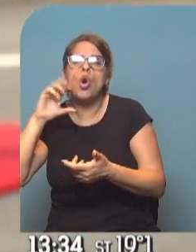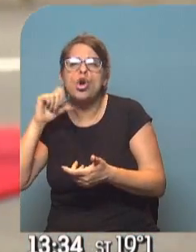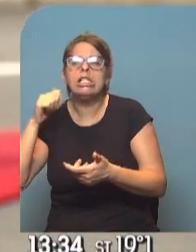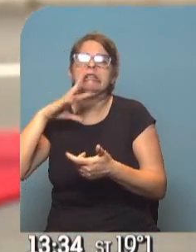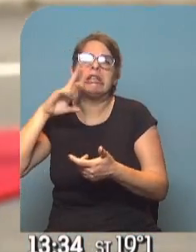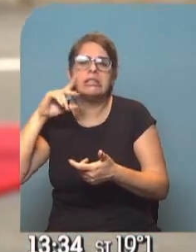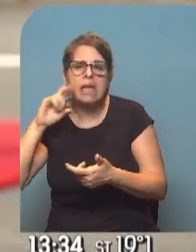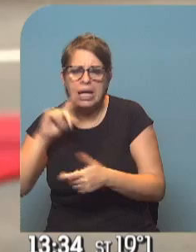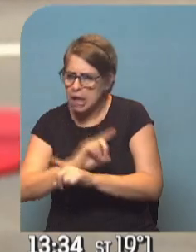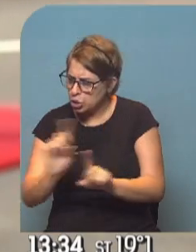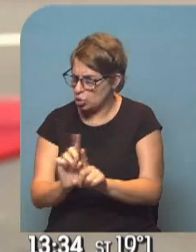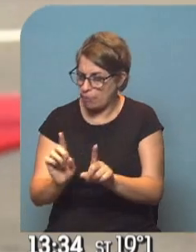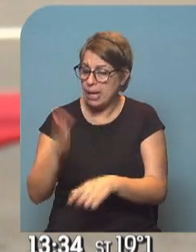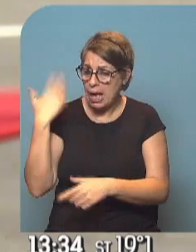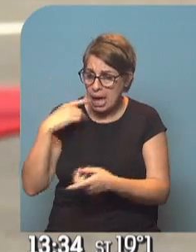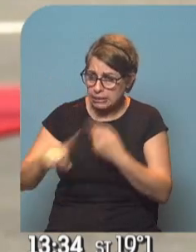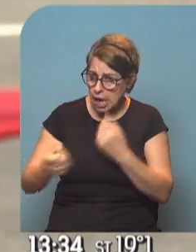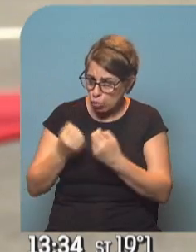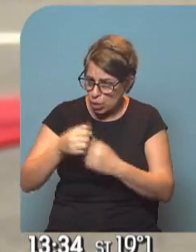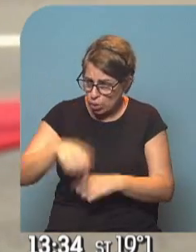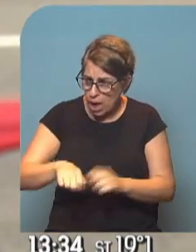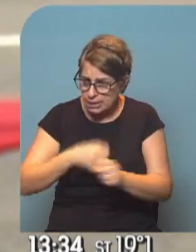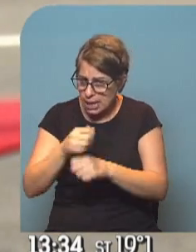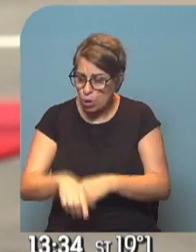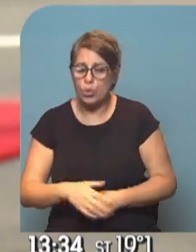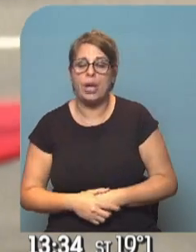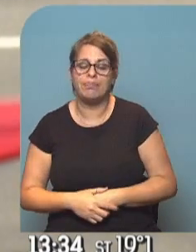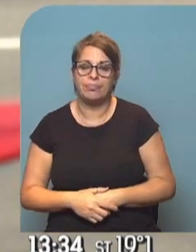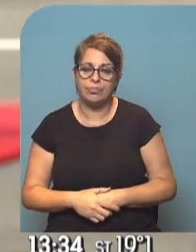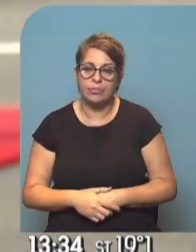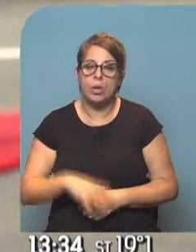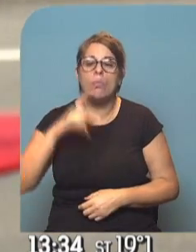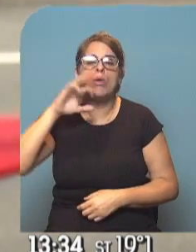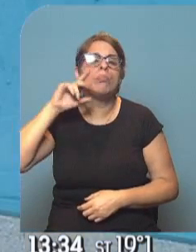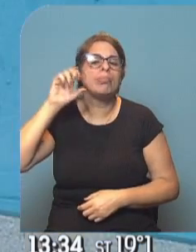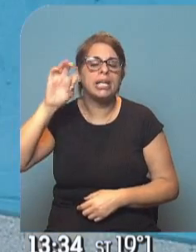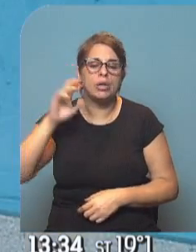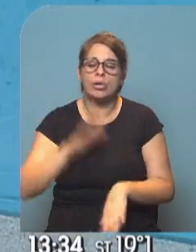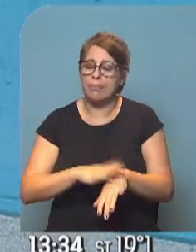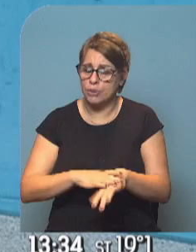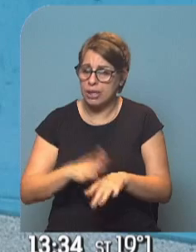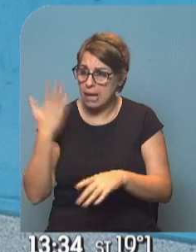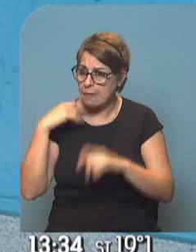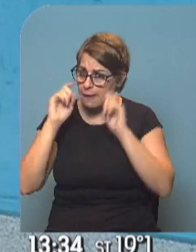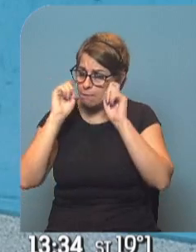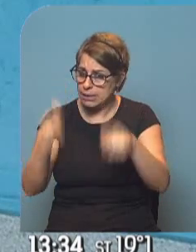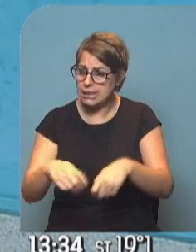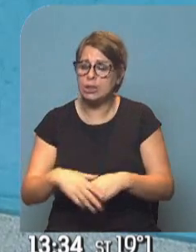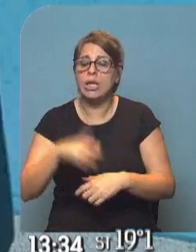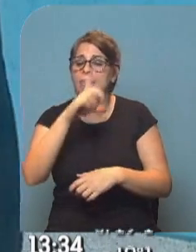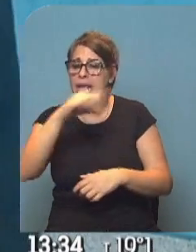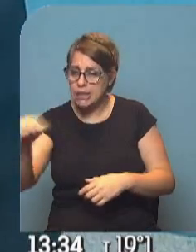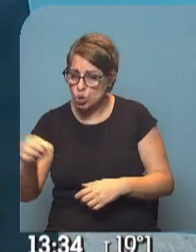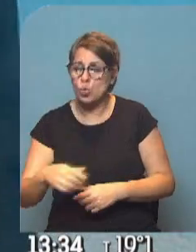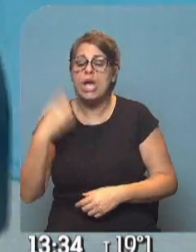Tanzania, que fue lo que se transó hasta ahora, de la mano de Mike Pompeo, que visitó la